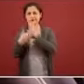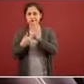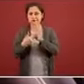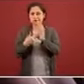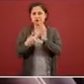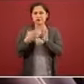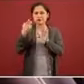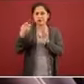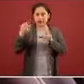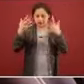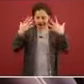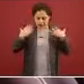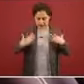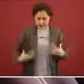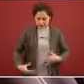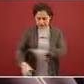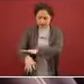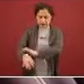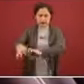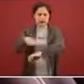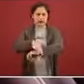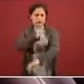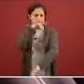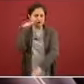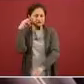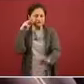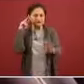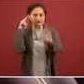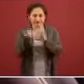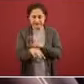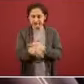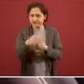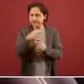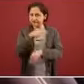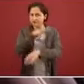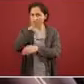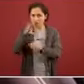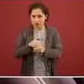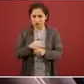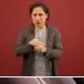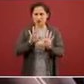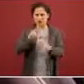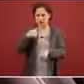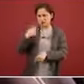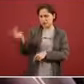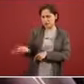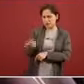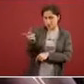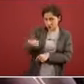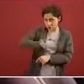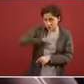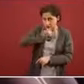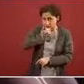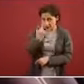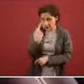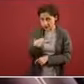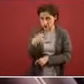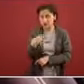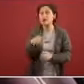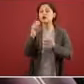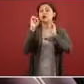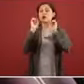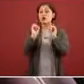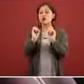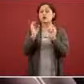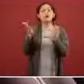completamente transparentes. Saber si hubo un error o qué ha pasado con esto, tomando en cuenta que estos gobernadores señalaron que van a regresar